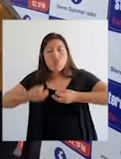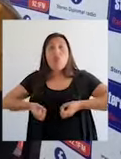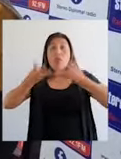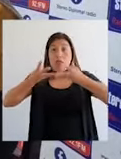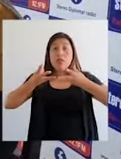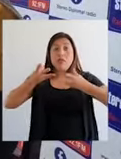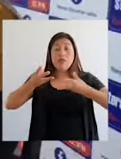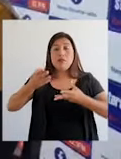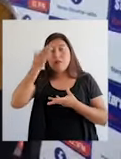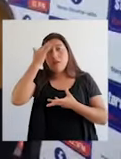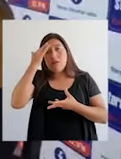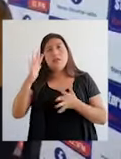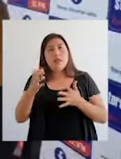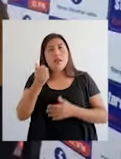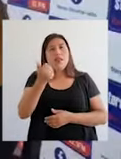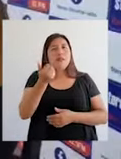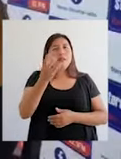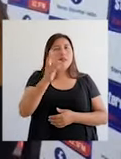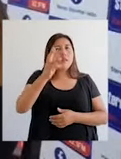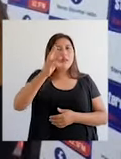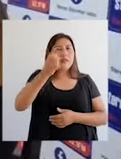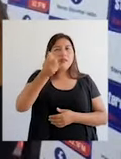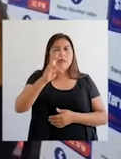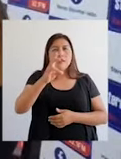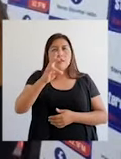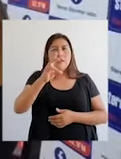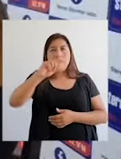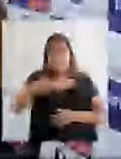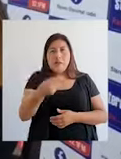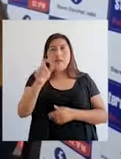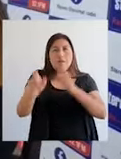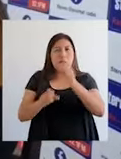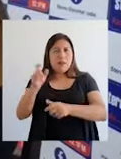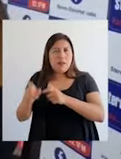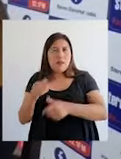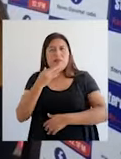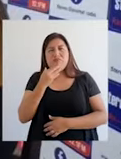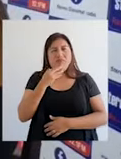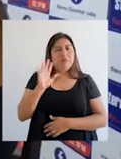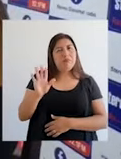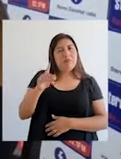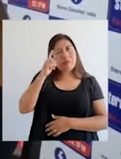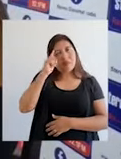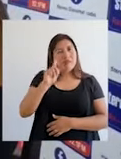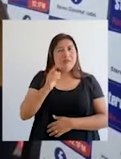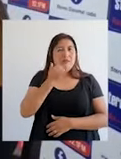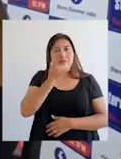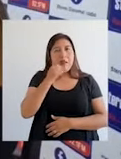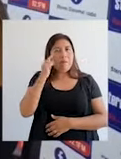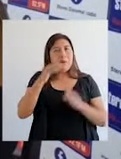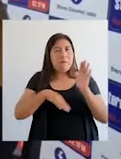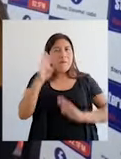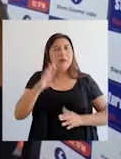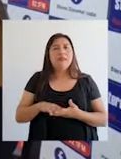región de La Libertad, actualmente es de 17.000 personas, para toda la región. 17.000, pero me parece que no es tan real eso, ¿ah? Sí, así es. O sea,